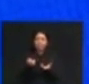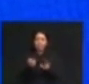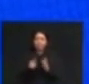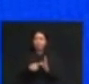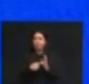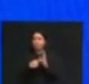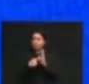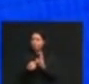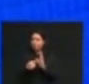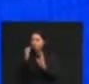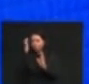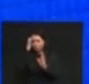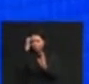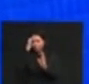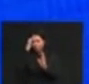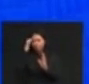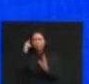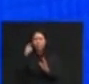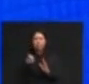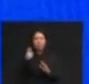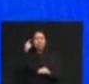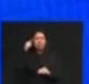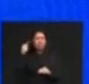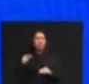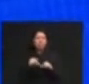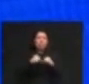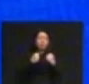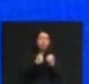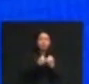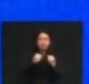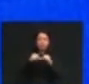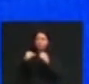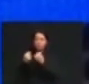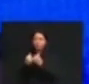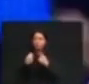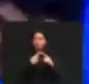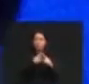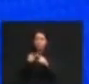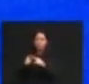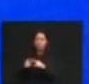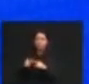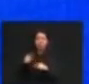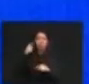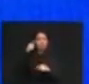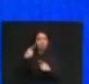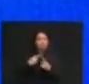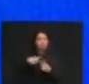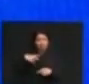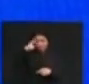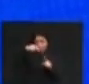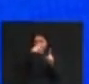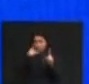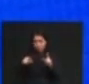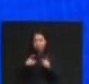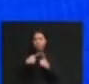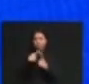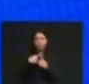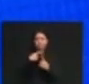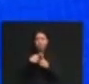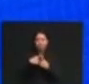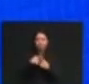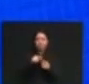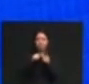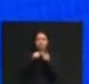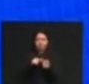de la sociedad civil que han tenido un impacto positivo en México y que además promueven el desarrollo sostenible de comunidades